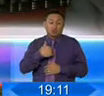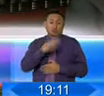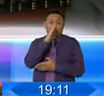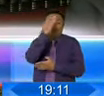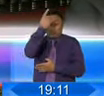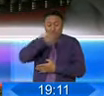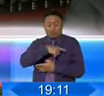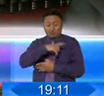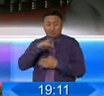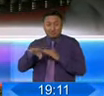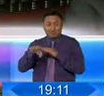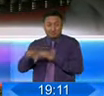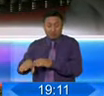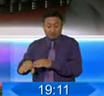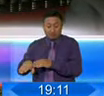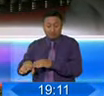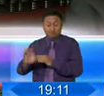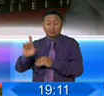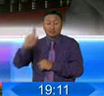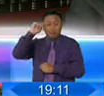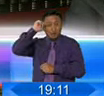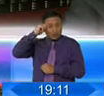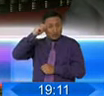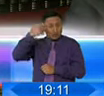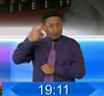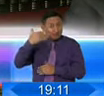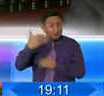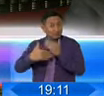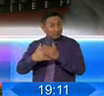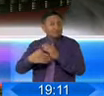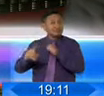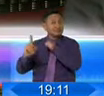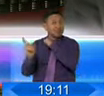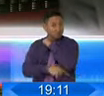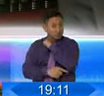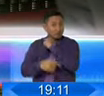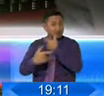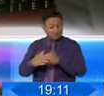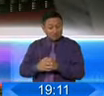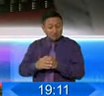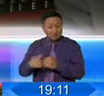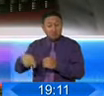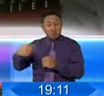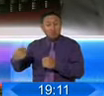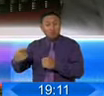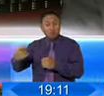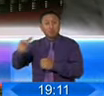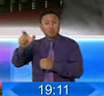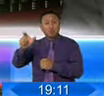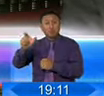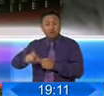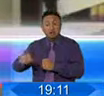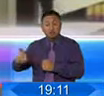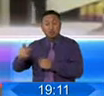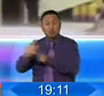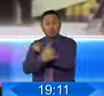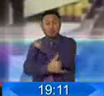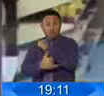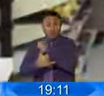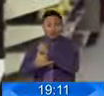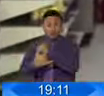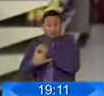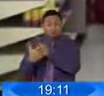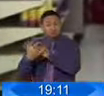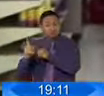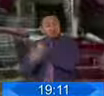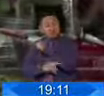hay que olvidarse que a veces las sanciones pueden hacerse extensivas a los que apoyan a Venezuela. Venezuela